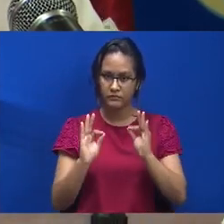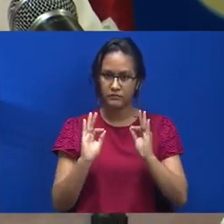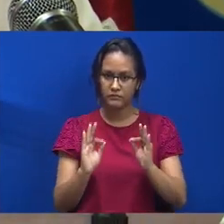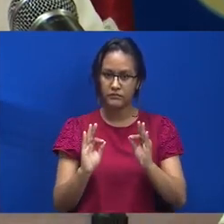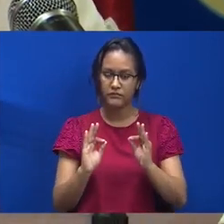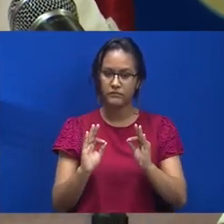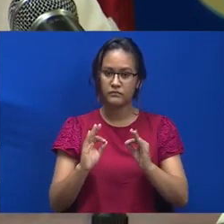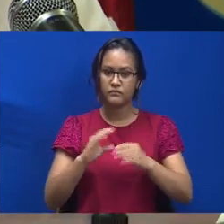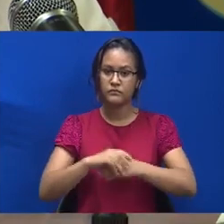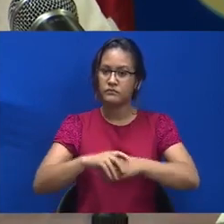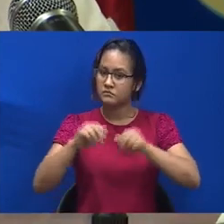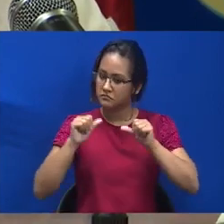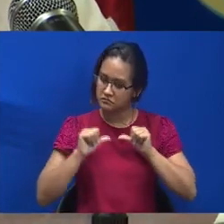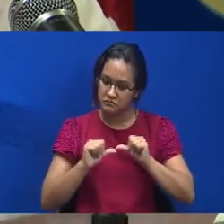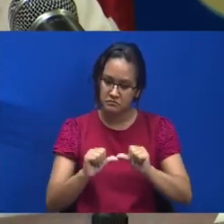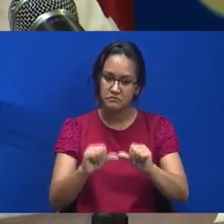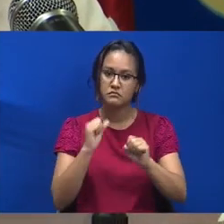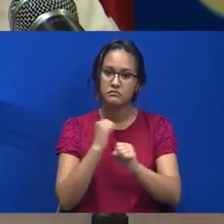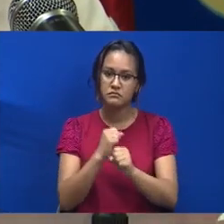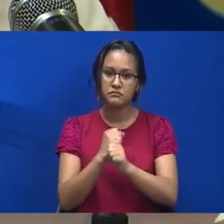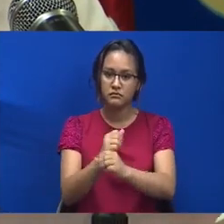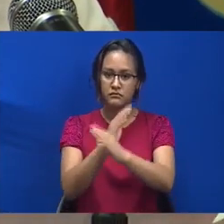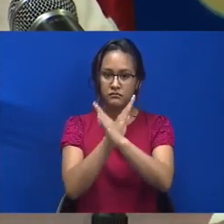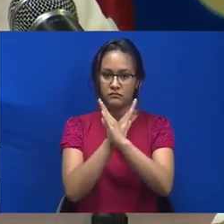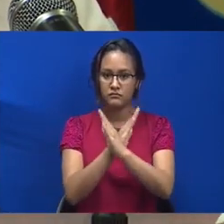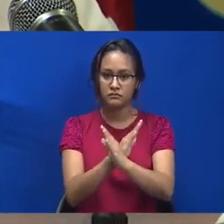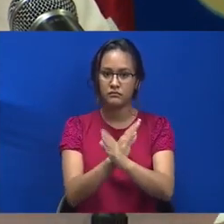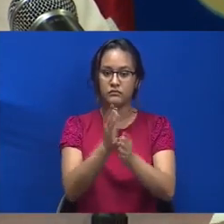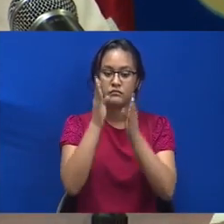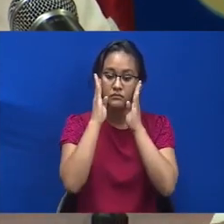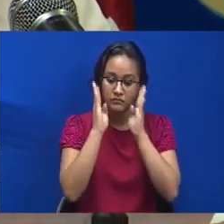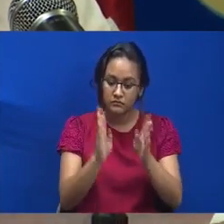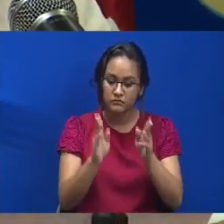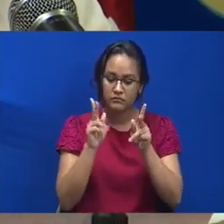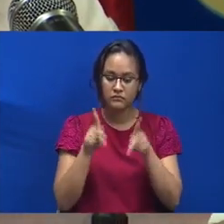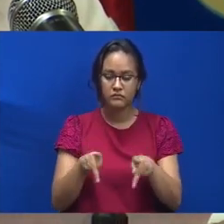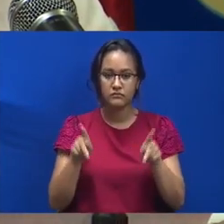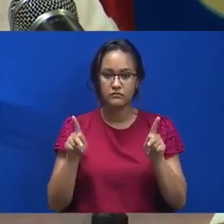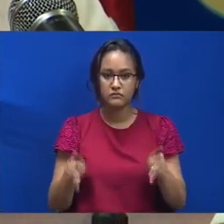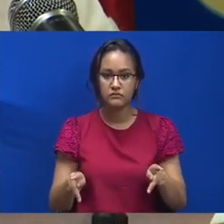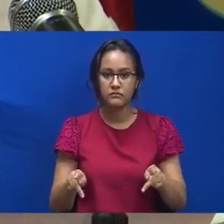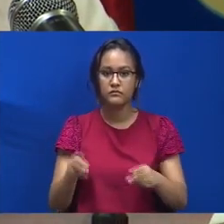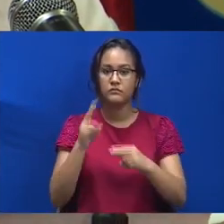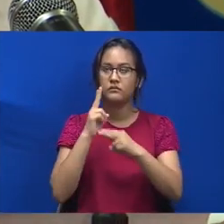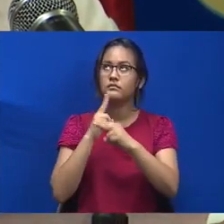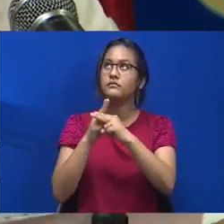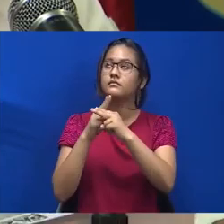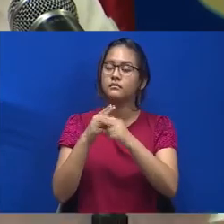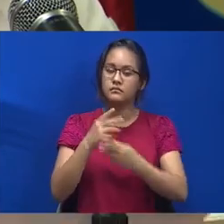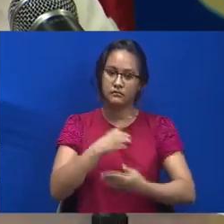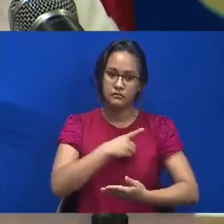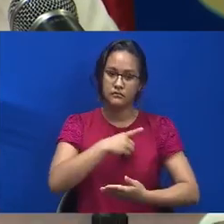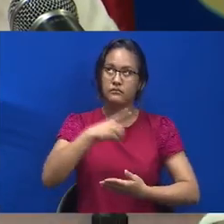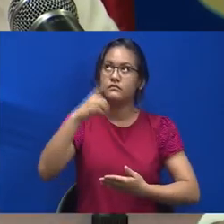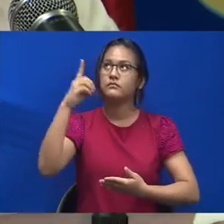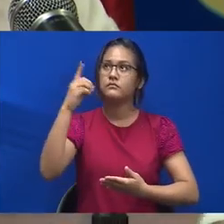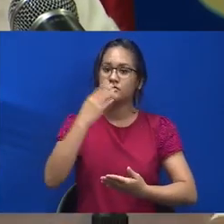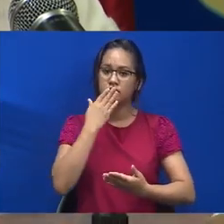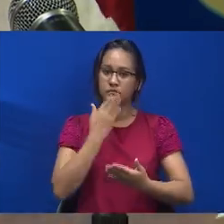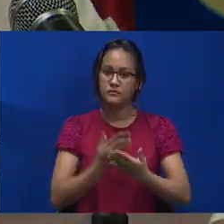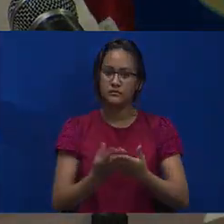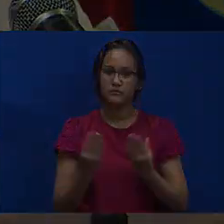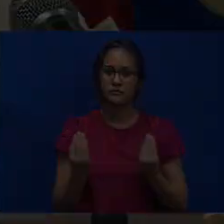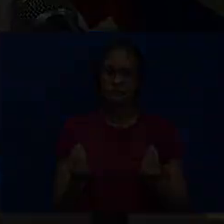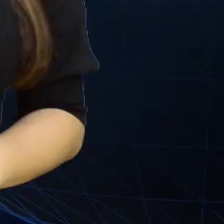trabajando en la prevención y la atención de las personas, en el nombre de Dios. Muchas